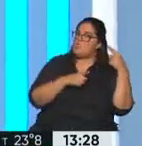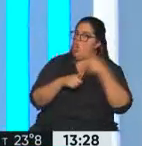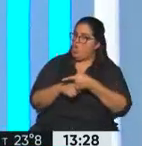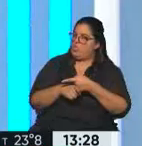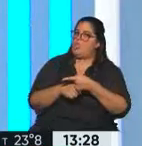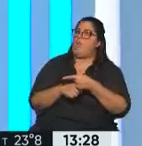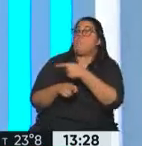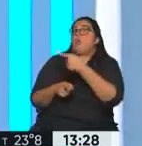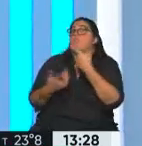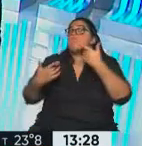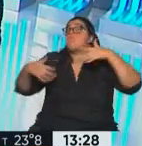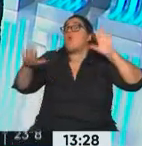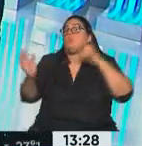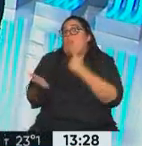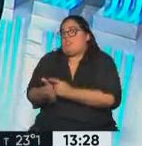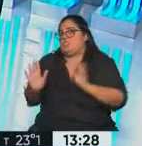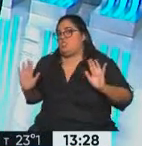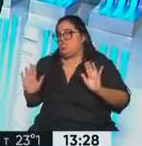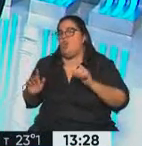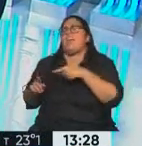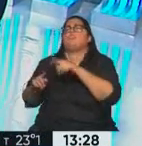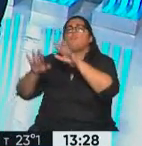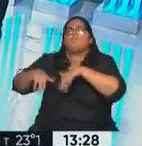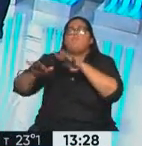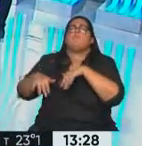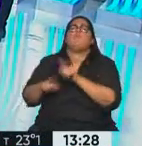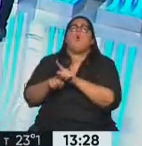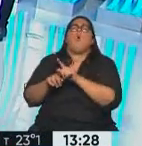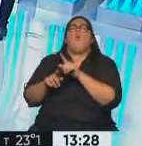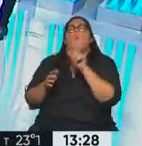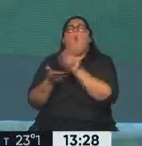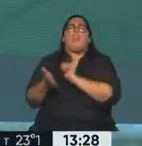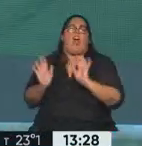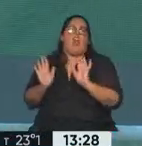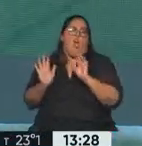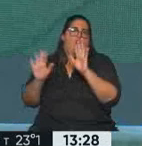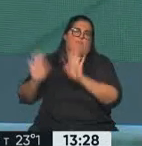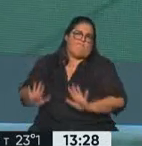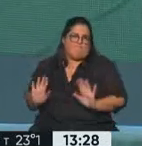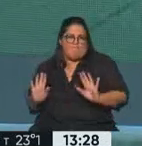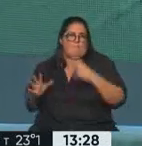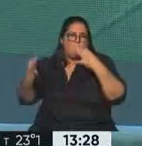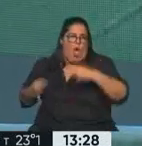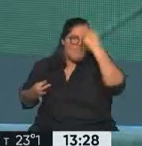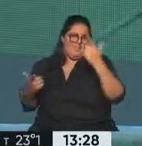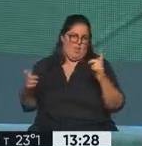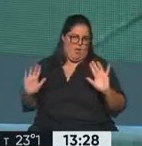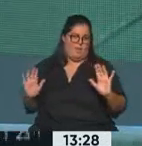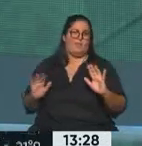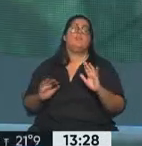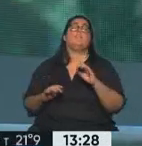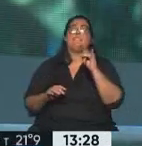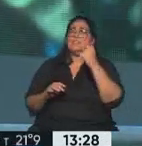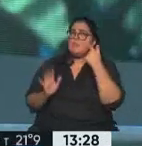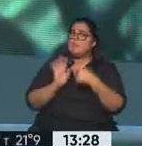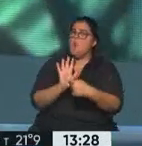posible fallo. Decimos posible fallo, Leticia, porque es un borrador que se filtró. Exactamente. De hecho, Pablo, resaltar que es la primera vez